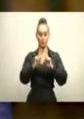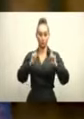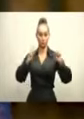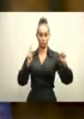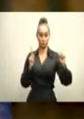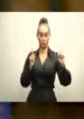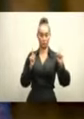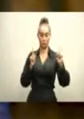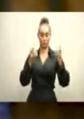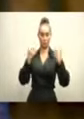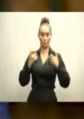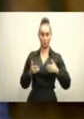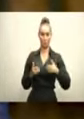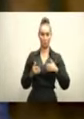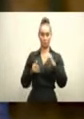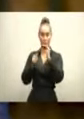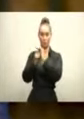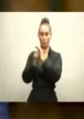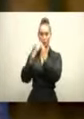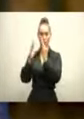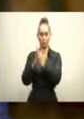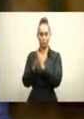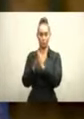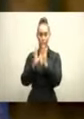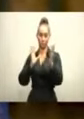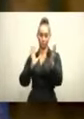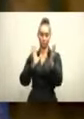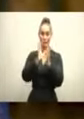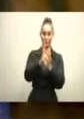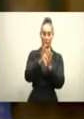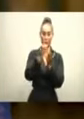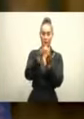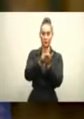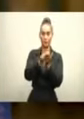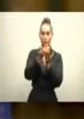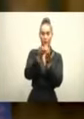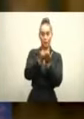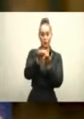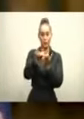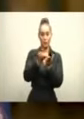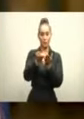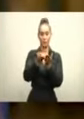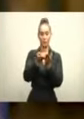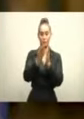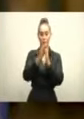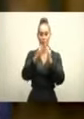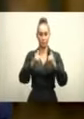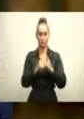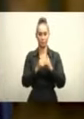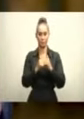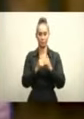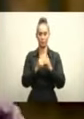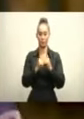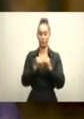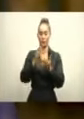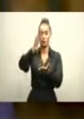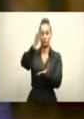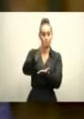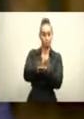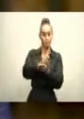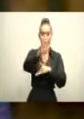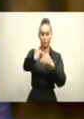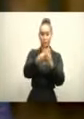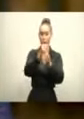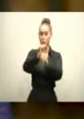y aislamiento social afectaron de forma sensible la economía cuando fueron paralizadas simultáneamente todas las actividades